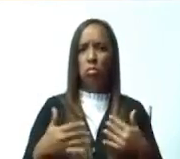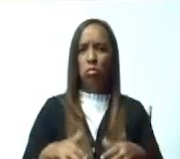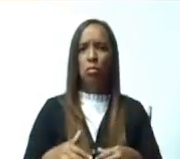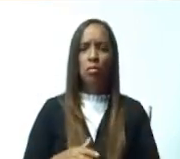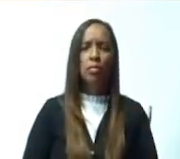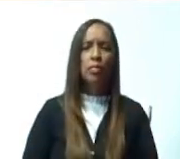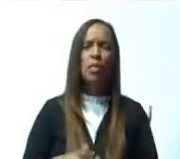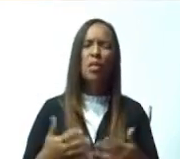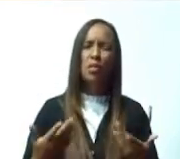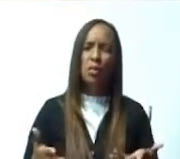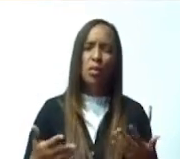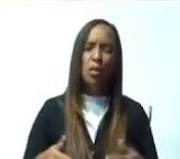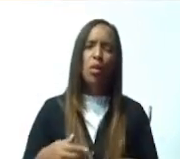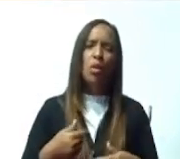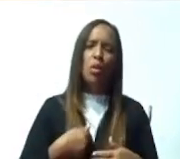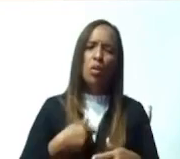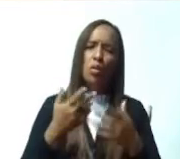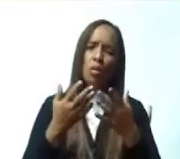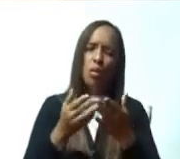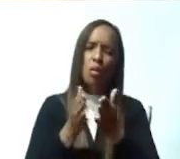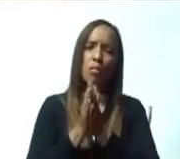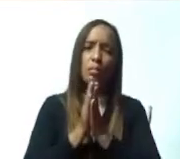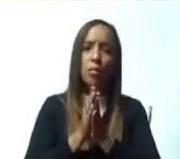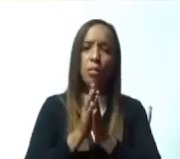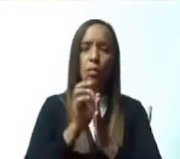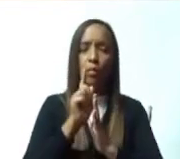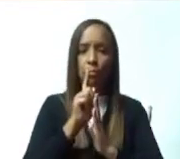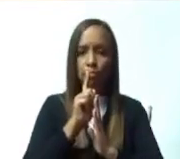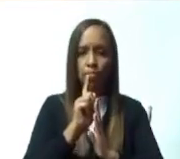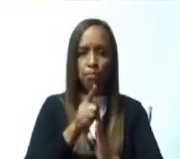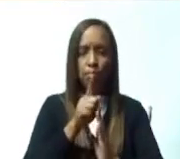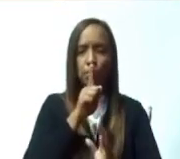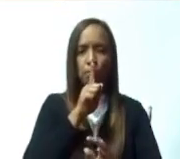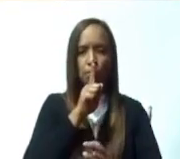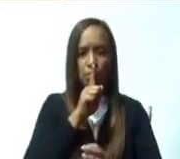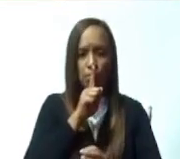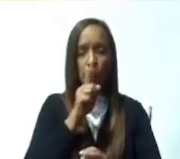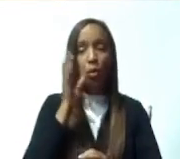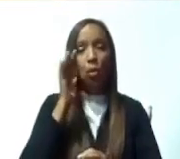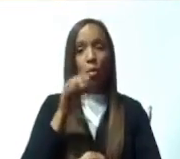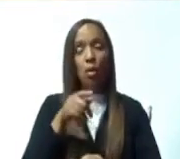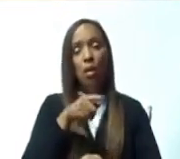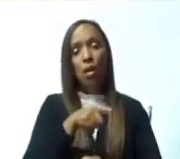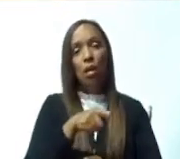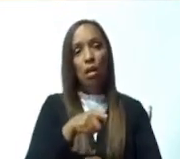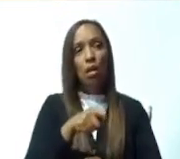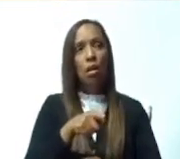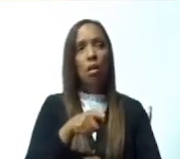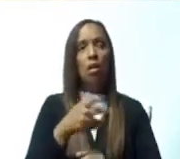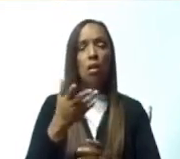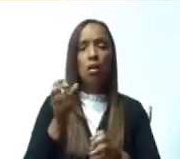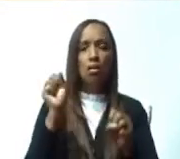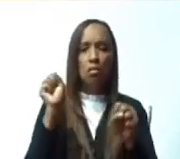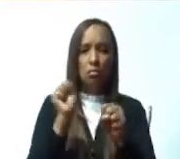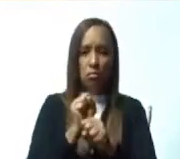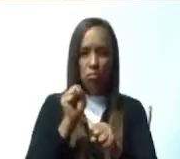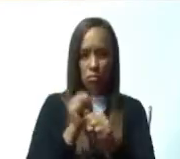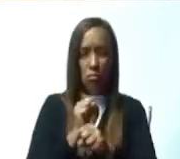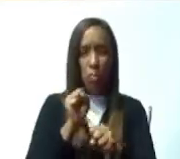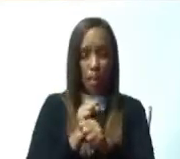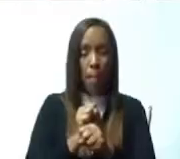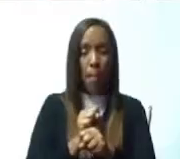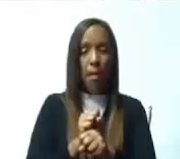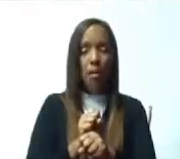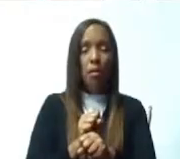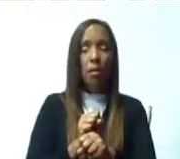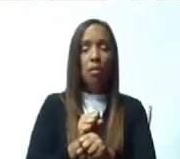sus funciones en el momento que murió en Canadá. Se fue a destiempo. Sí, embajador de carrera.